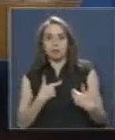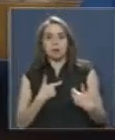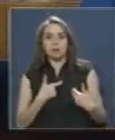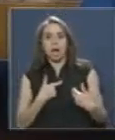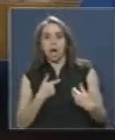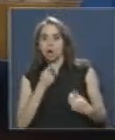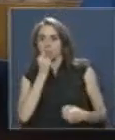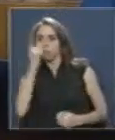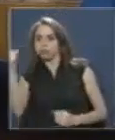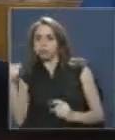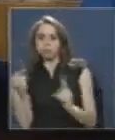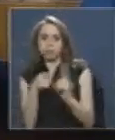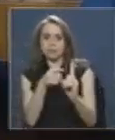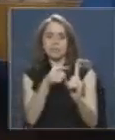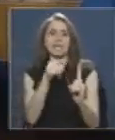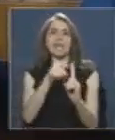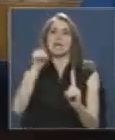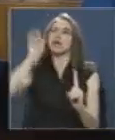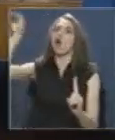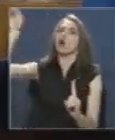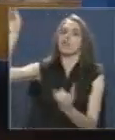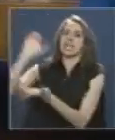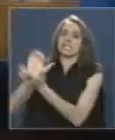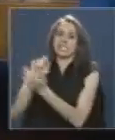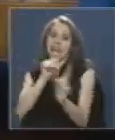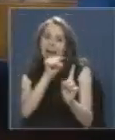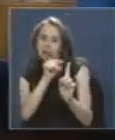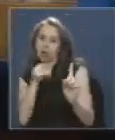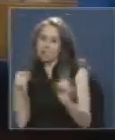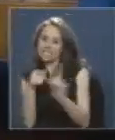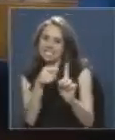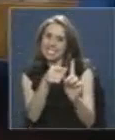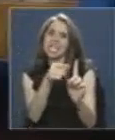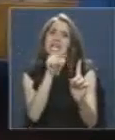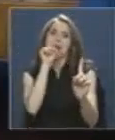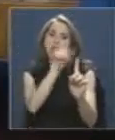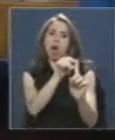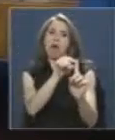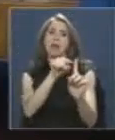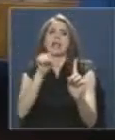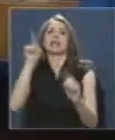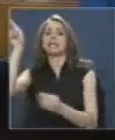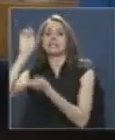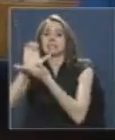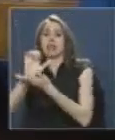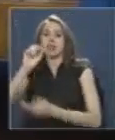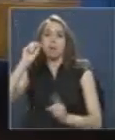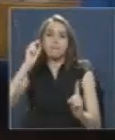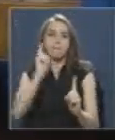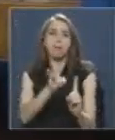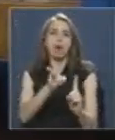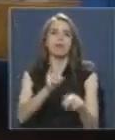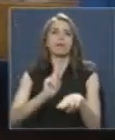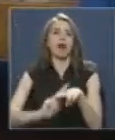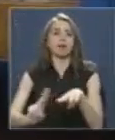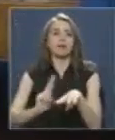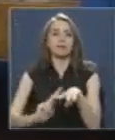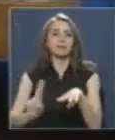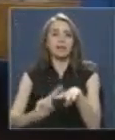perseguir o a pedir que el Estado persiga y que el Estado prohíba el desarrollo